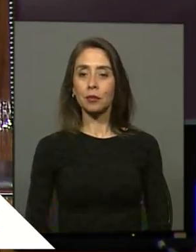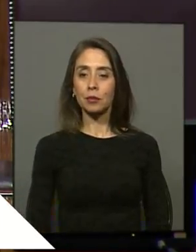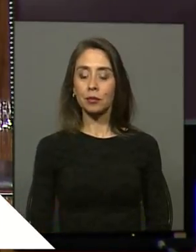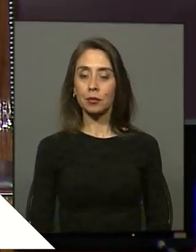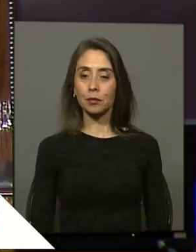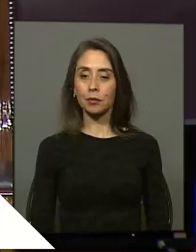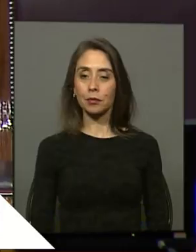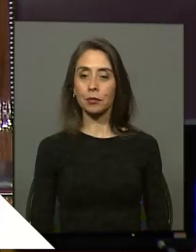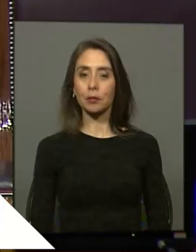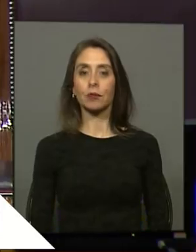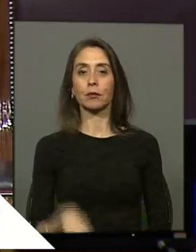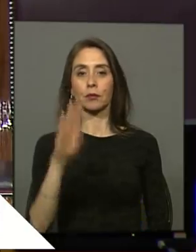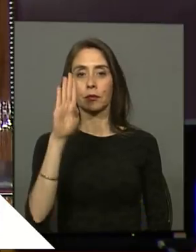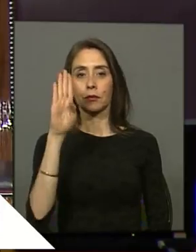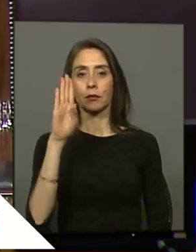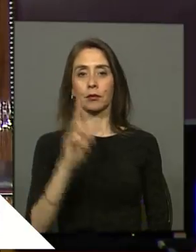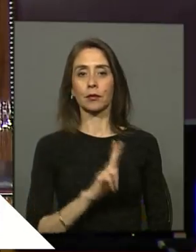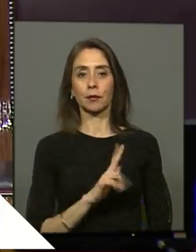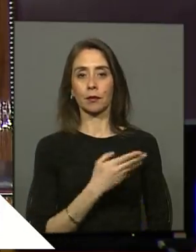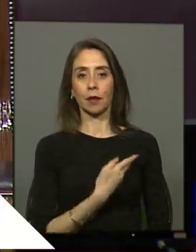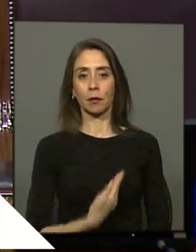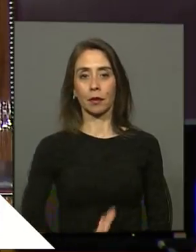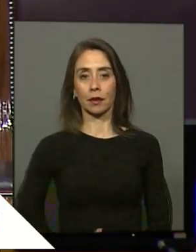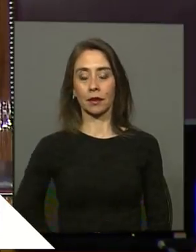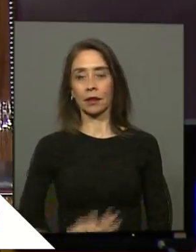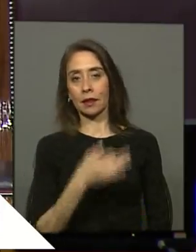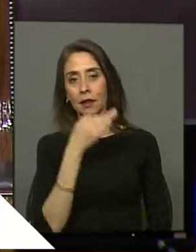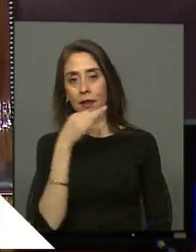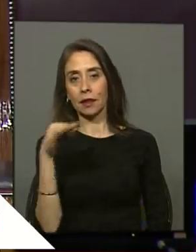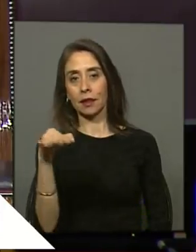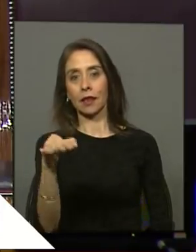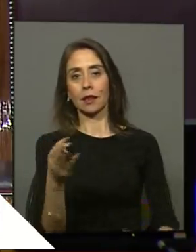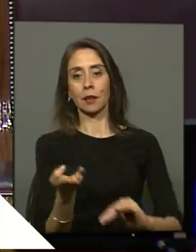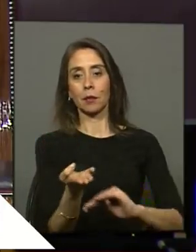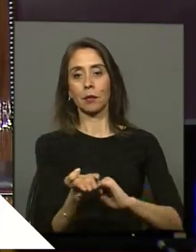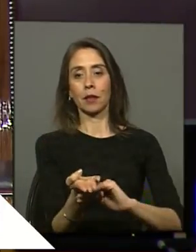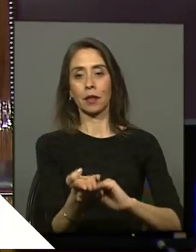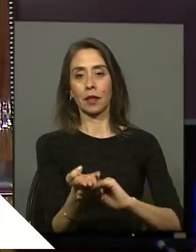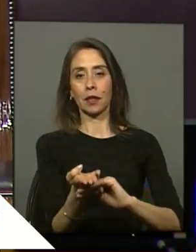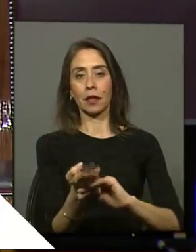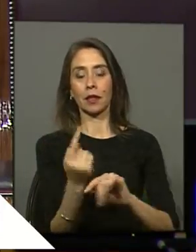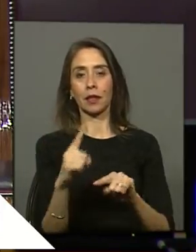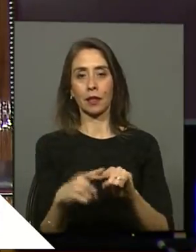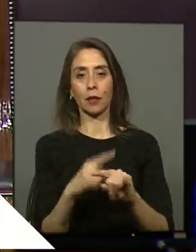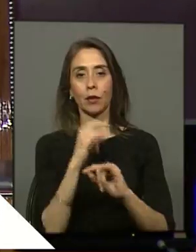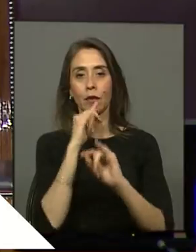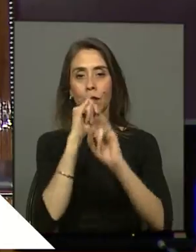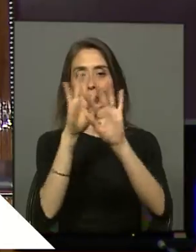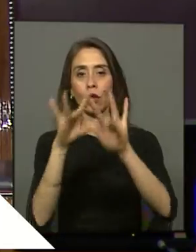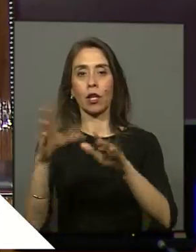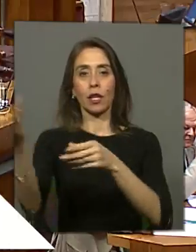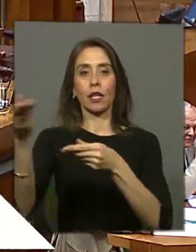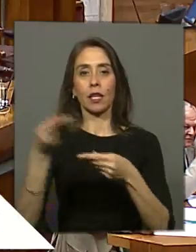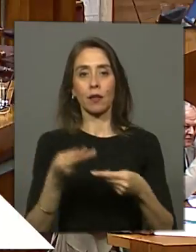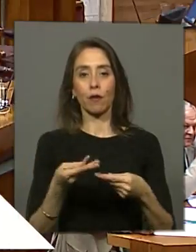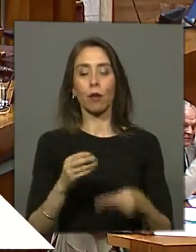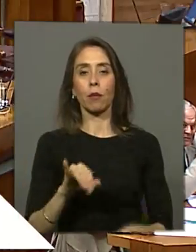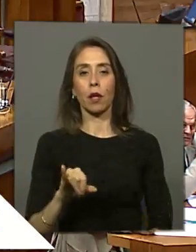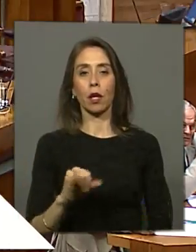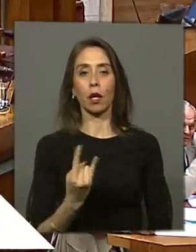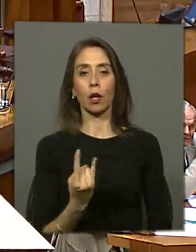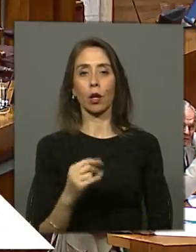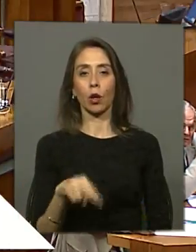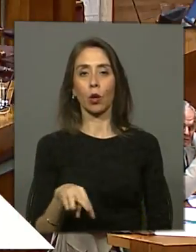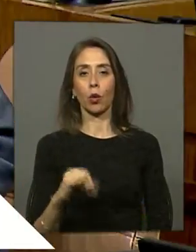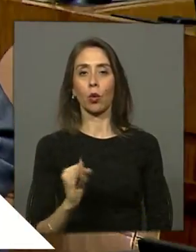señor presidente por su intermedio pedir nuevamente un informe a la FUNJI ya que